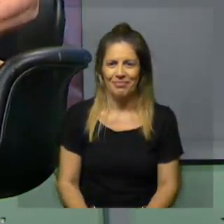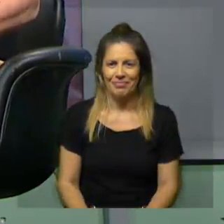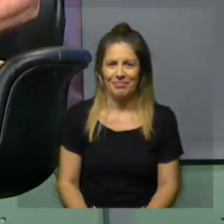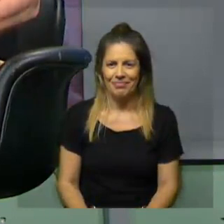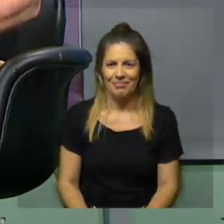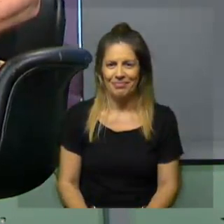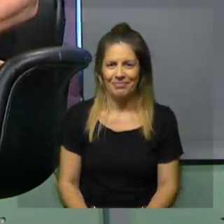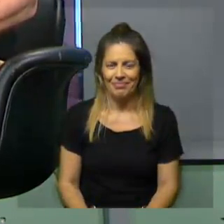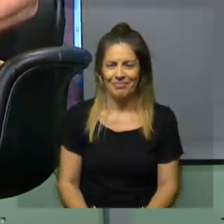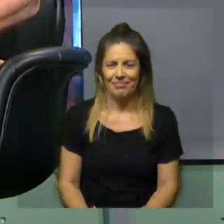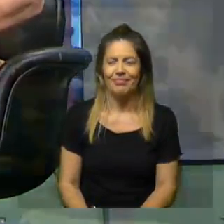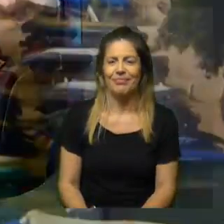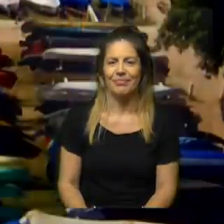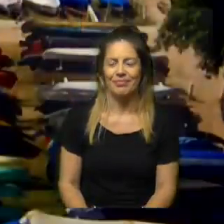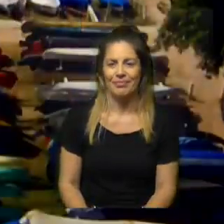breve.